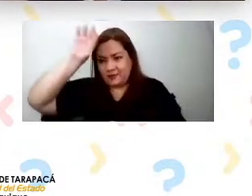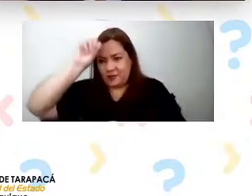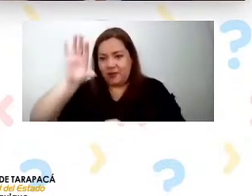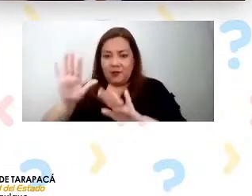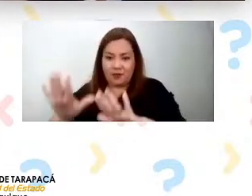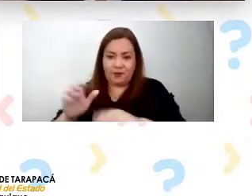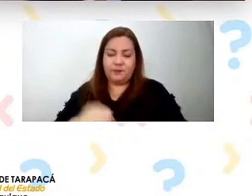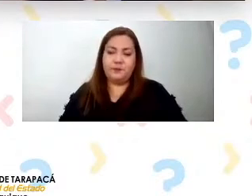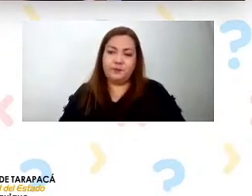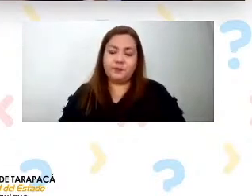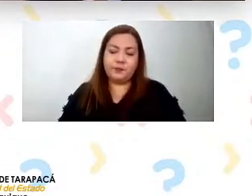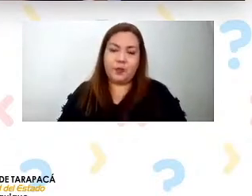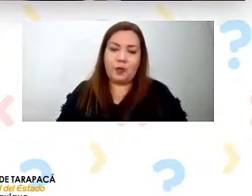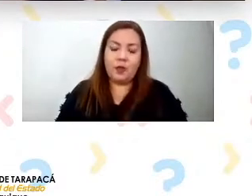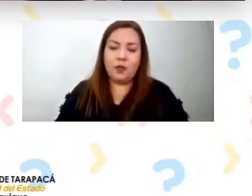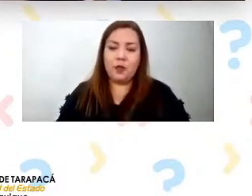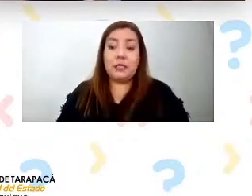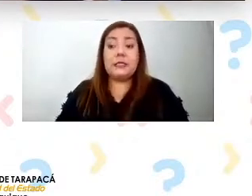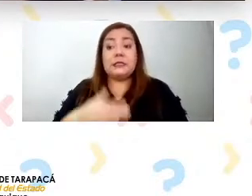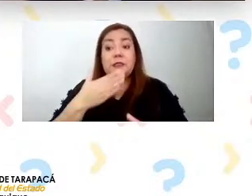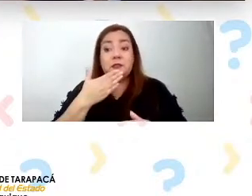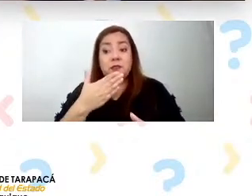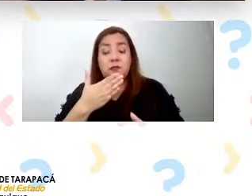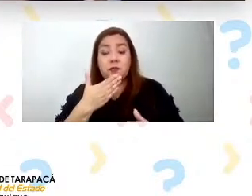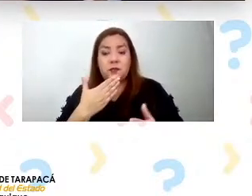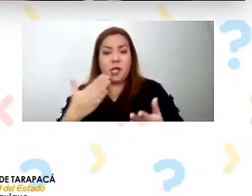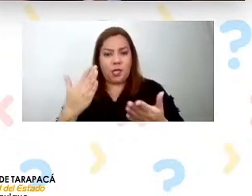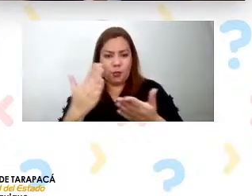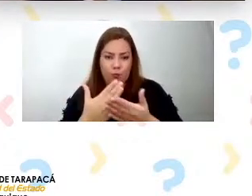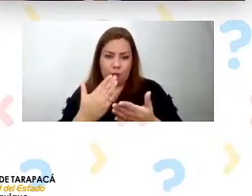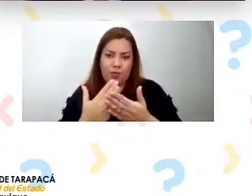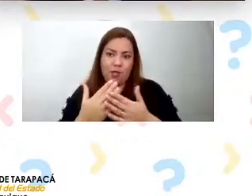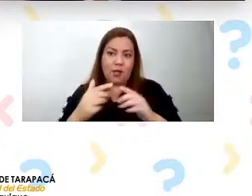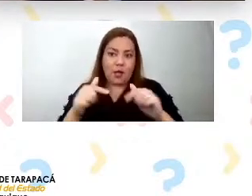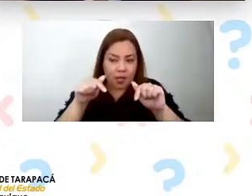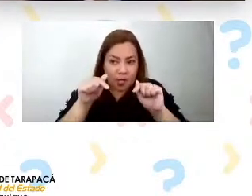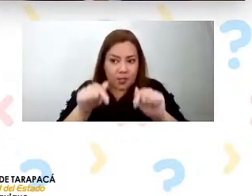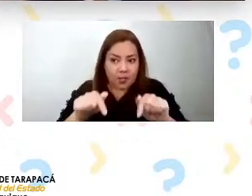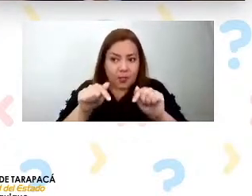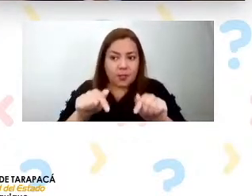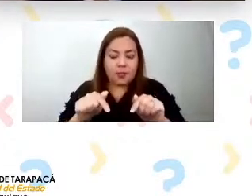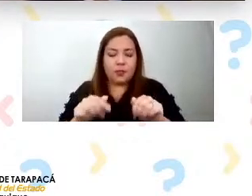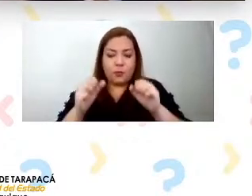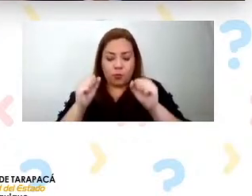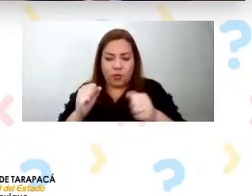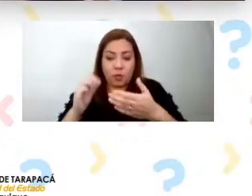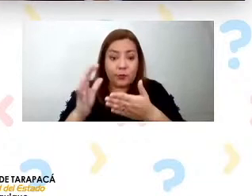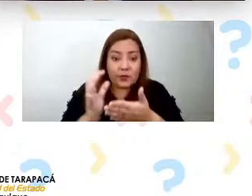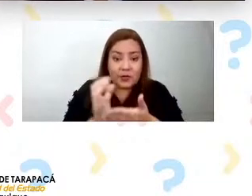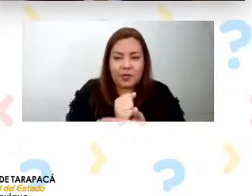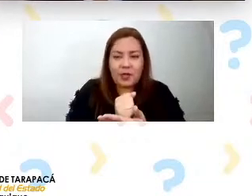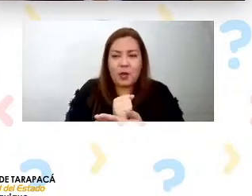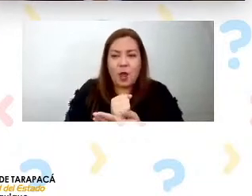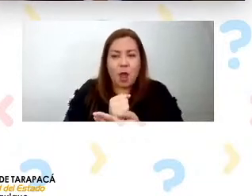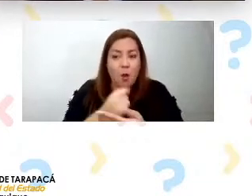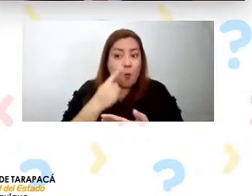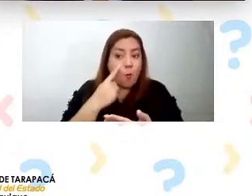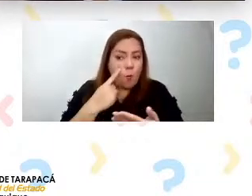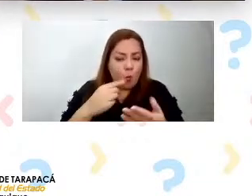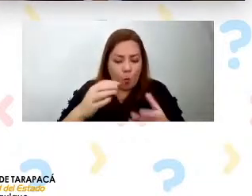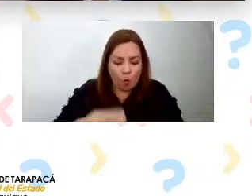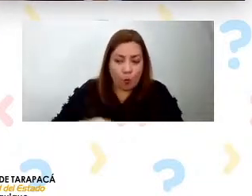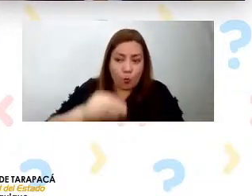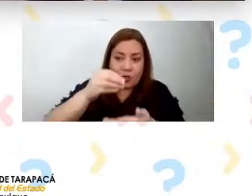Bien. También estudiar acá, poder obtener muestras de aguas subterráneas es